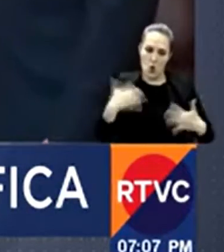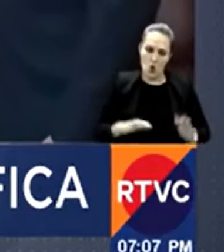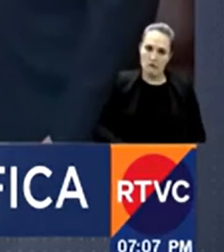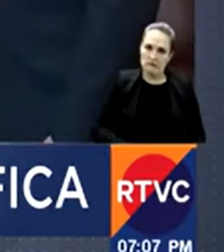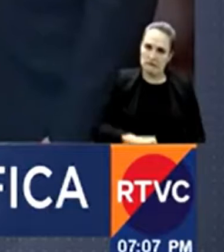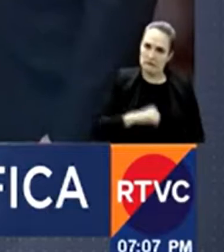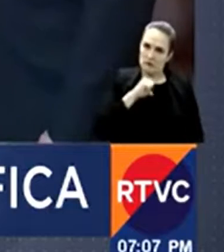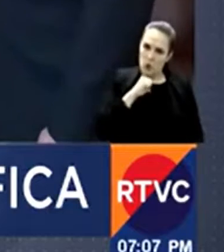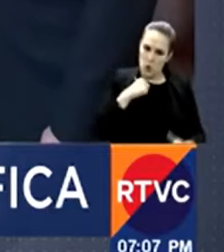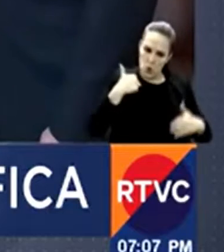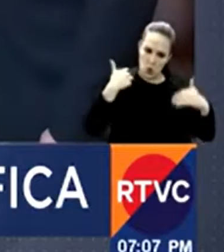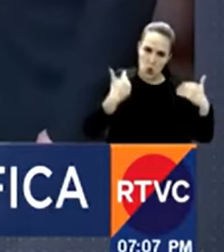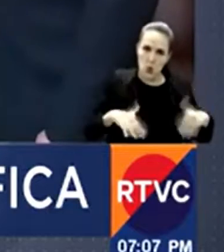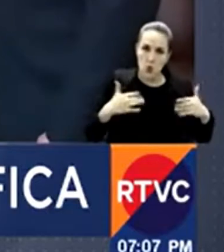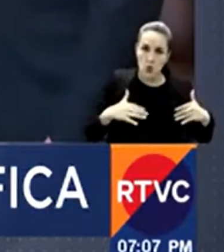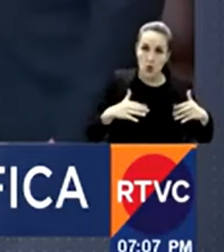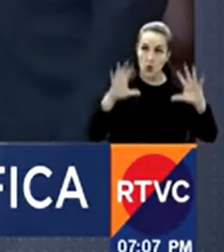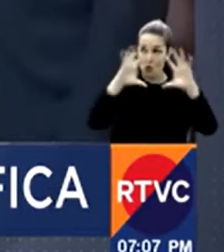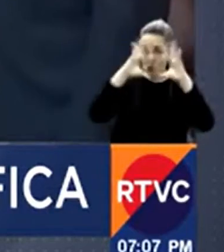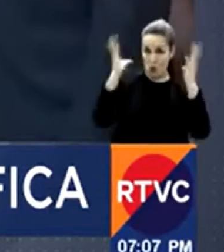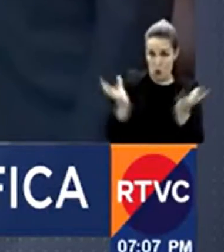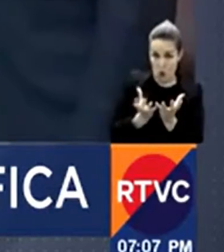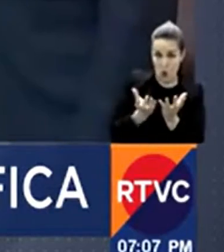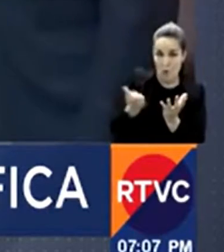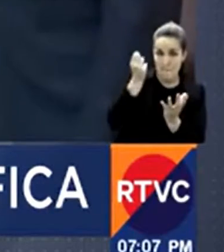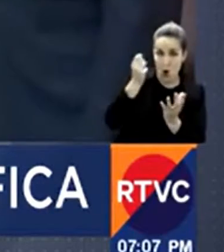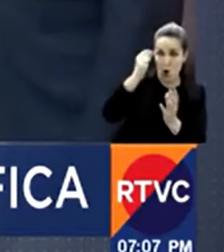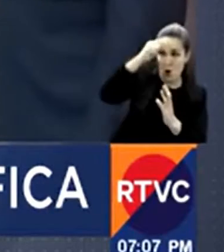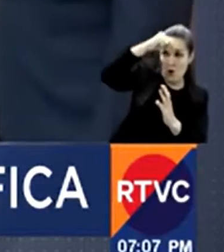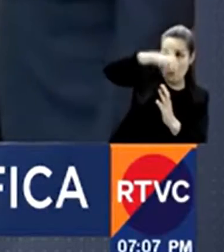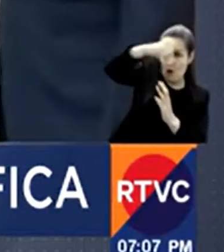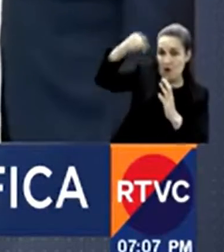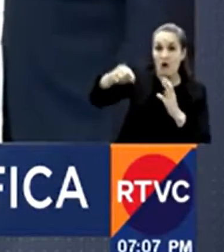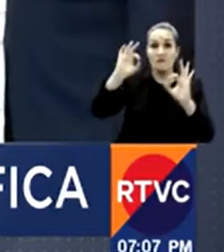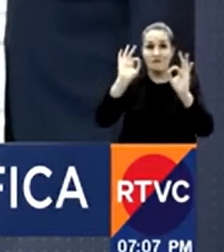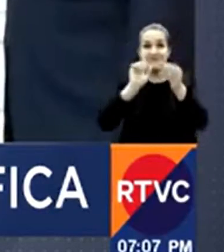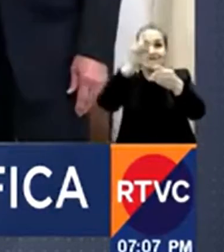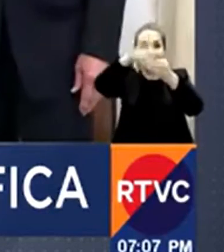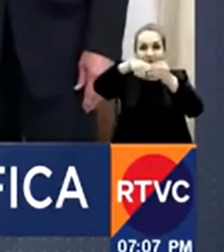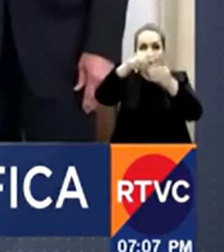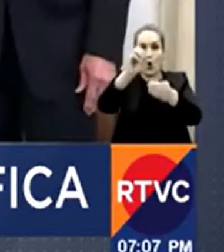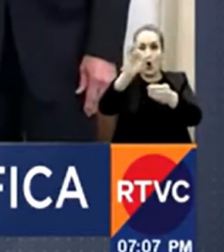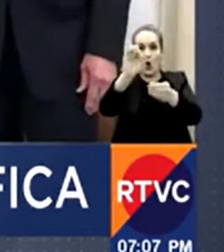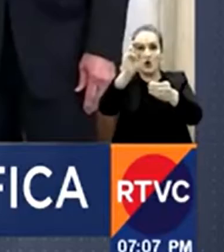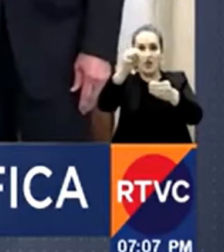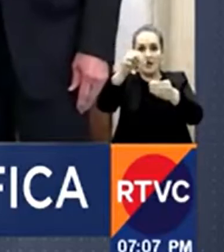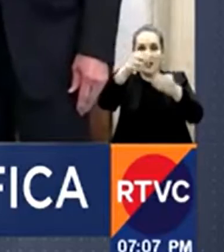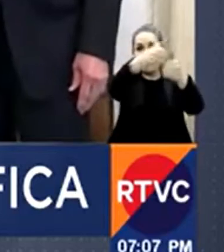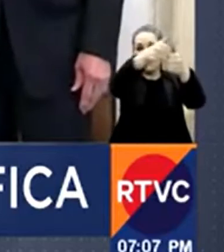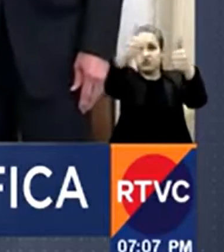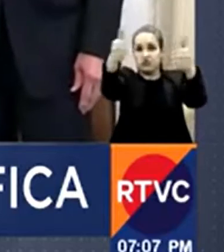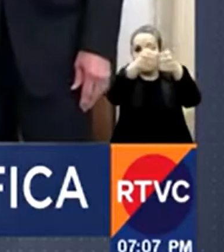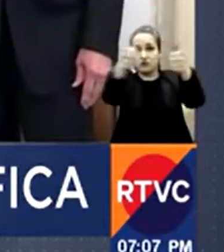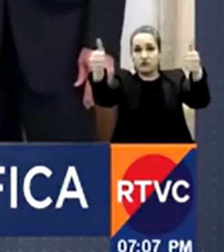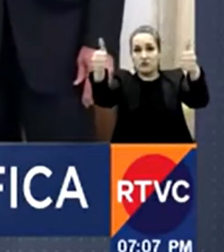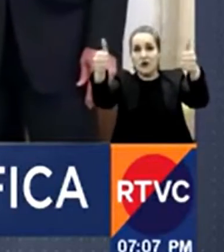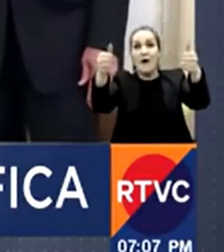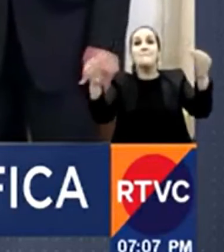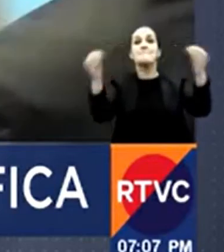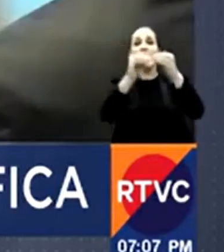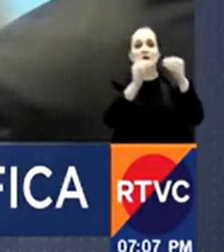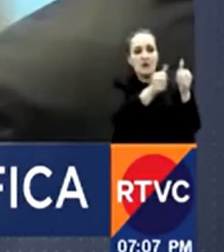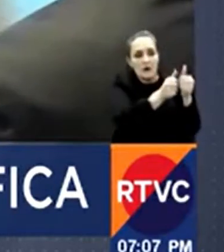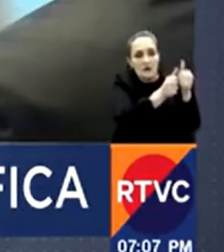no comparten en el mundo, fuera de los países de la OTAN, sino 17 países, y como han